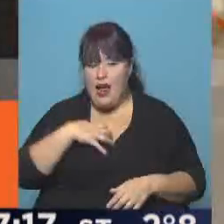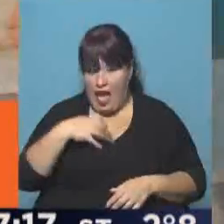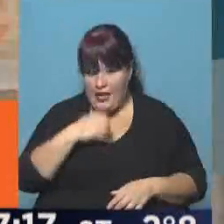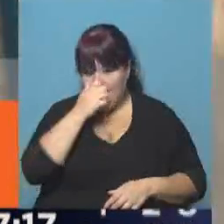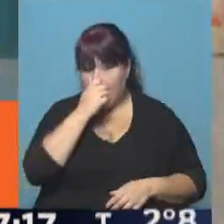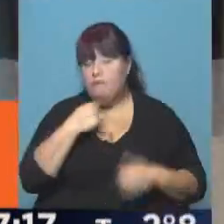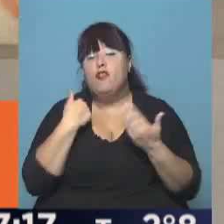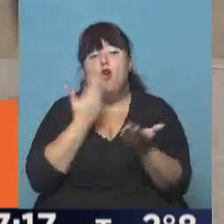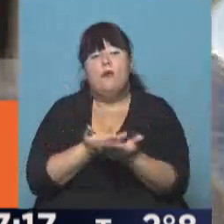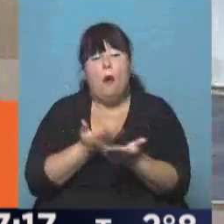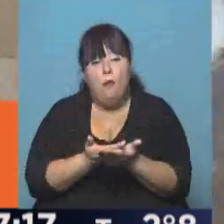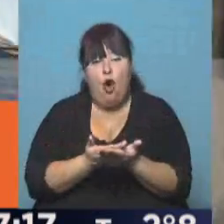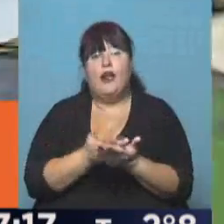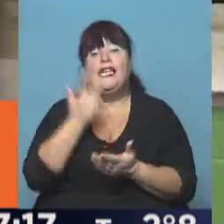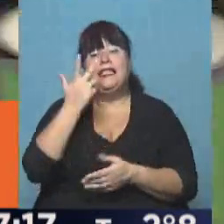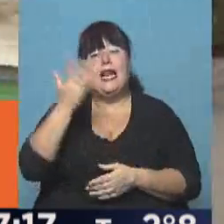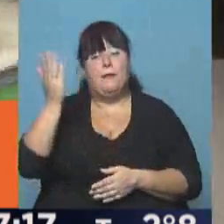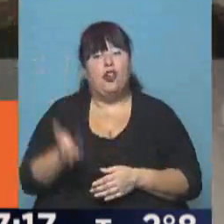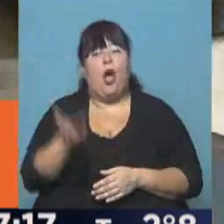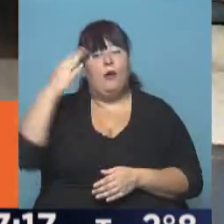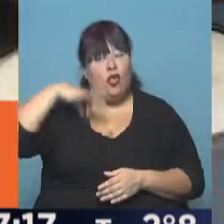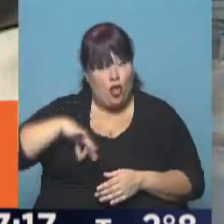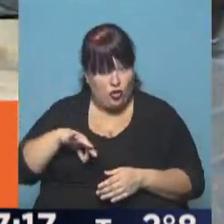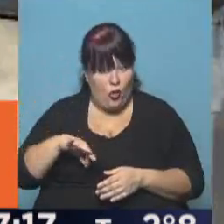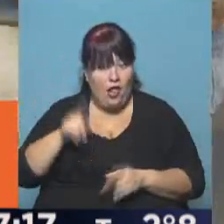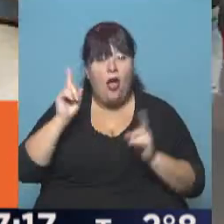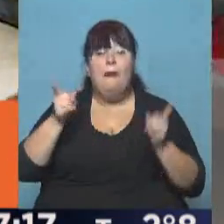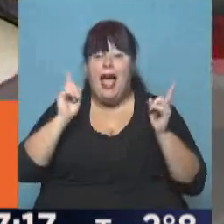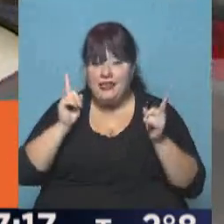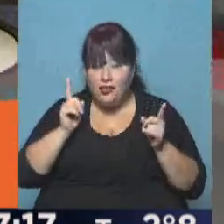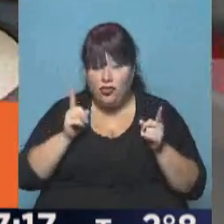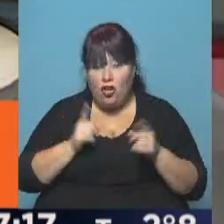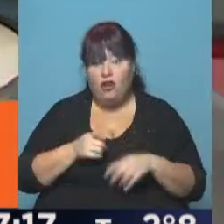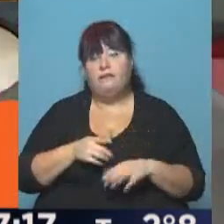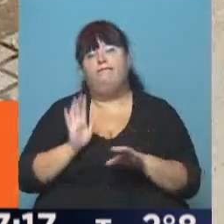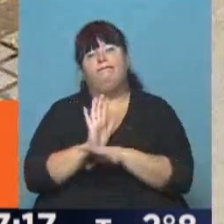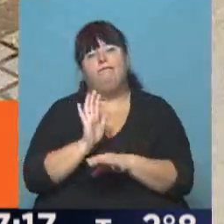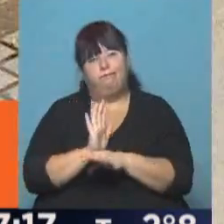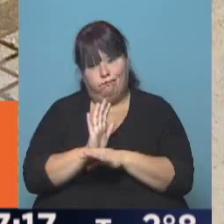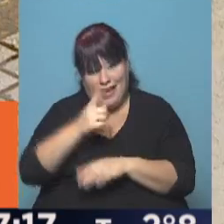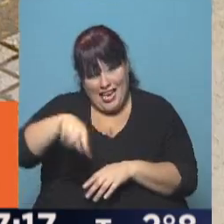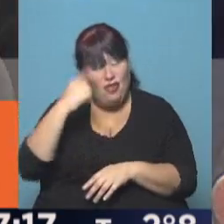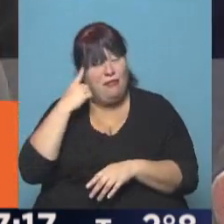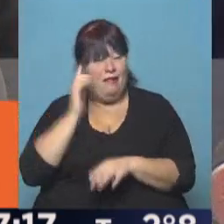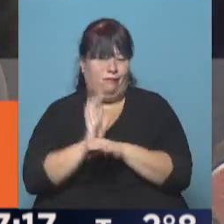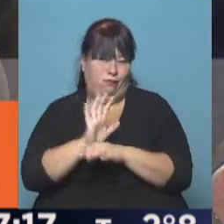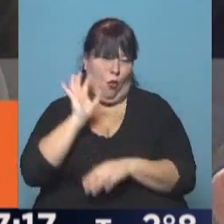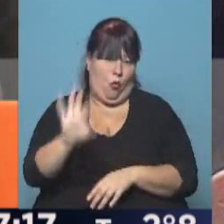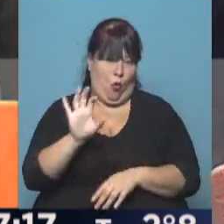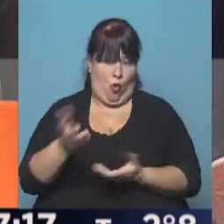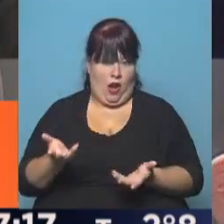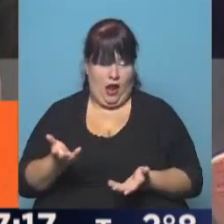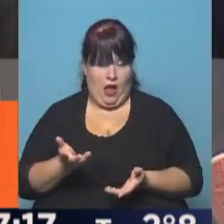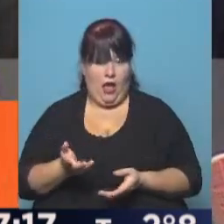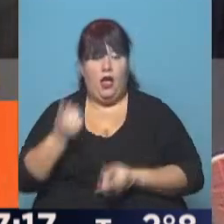un ofrecimiento de 3% de aumento a los docentes es considerado por ellos como una burla.